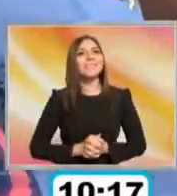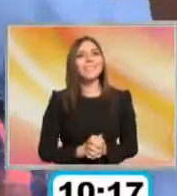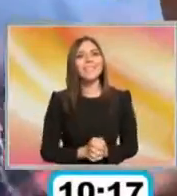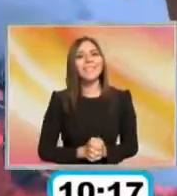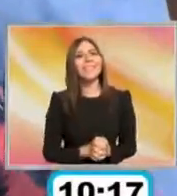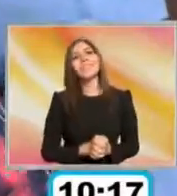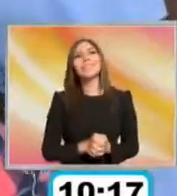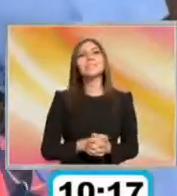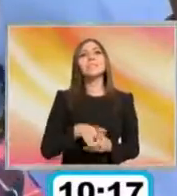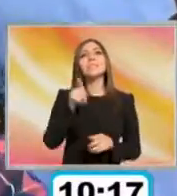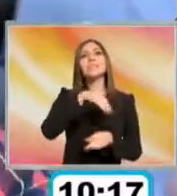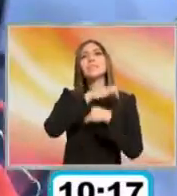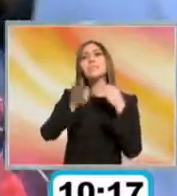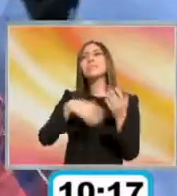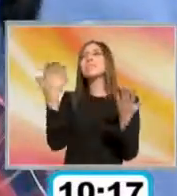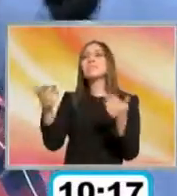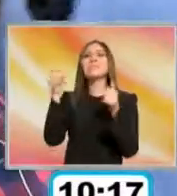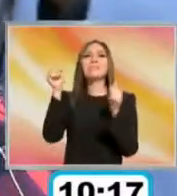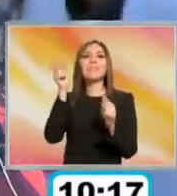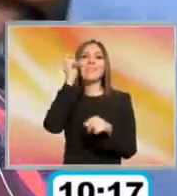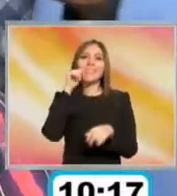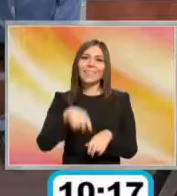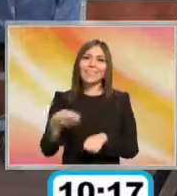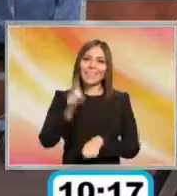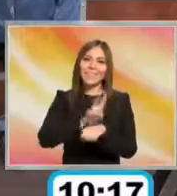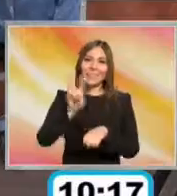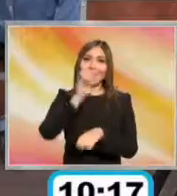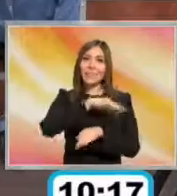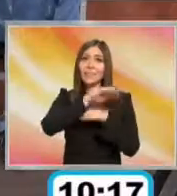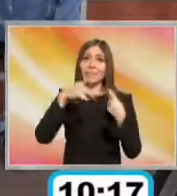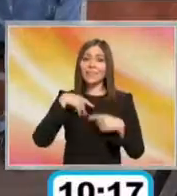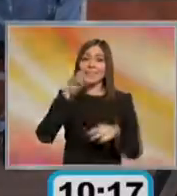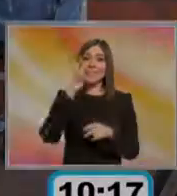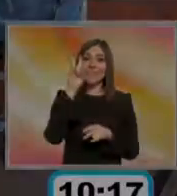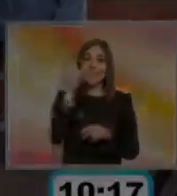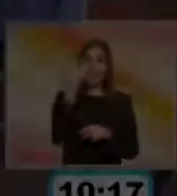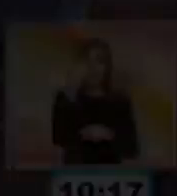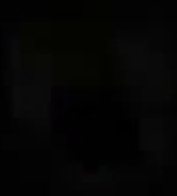estudio. sí, están dormidos, es que ya es Todos, viernes, Nos están viendo en ¿no? casita, los fans del Super Show de los Claro, Vázquez, por para supuesto. todos ellos.